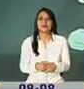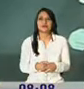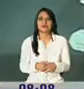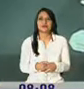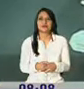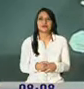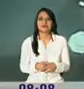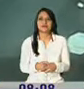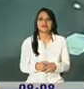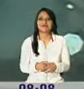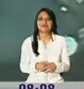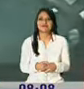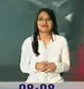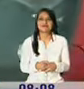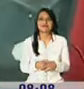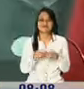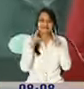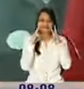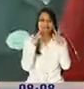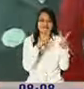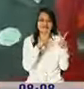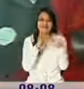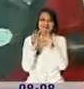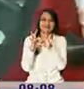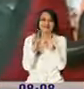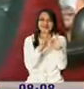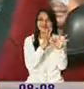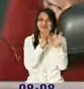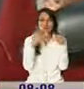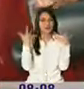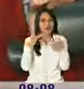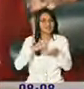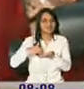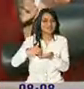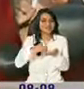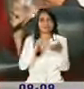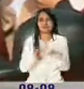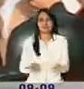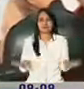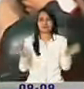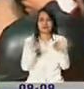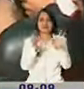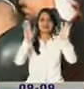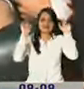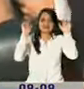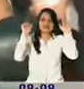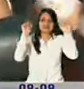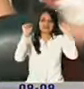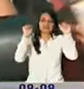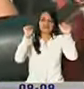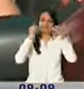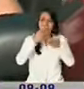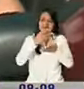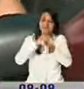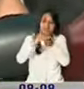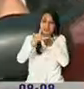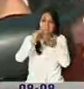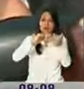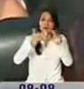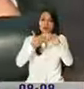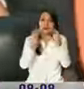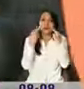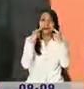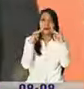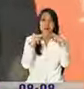Bueno, compañeros, con esta imagen de solidaridad tan importante en esta época, yo me despido, invito a toda la comunidad que nos está viendo